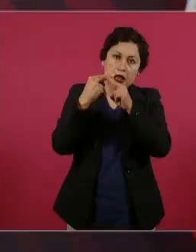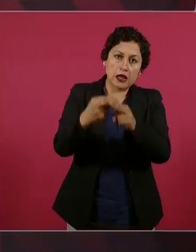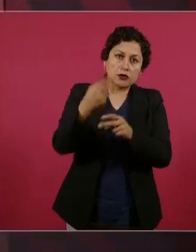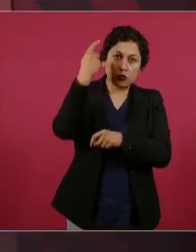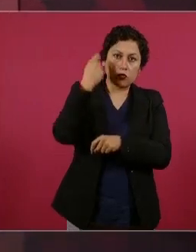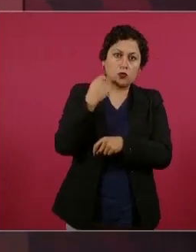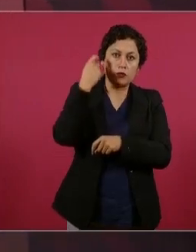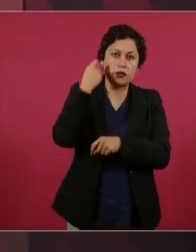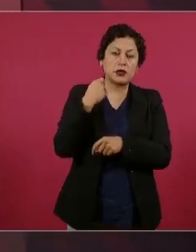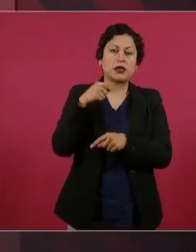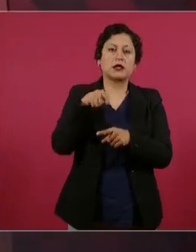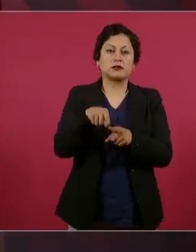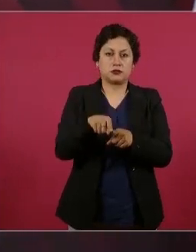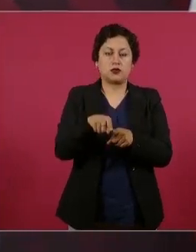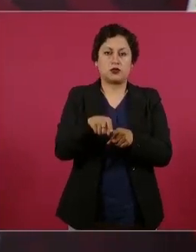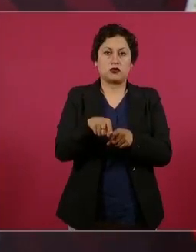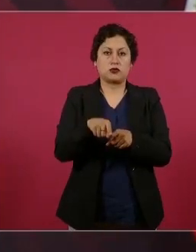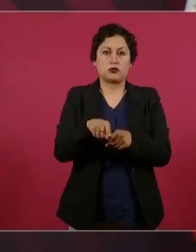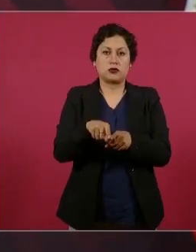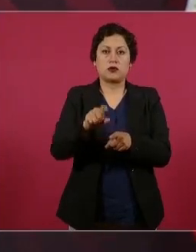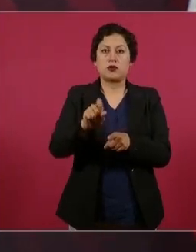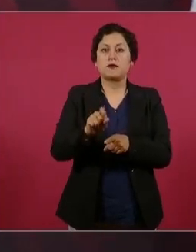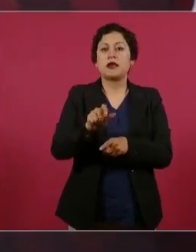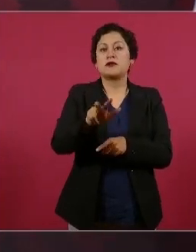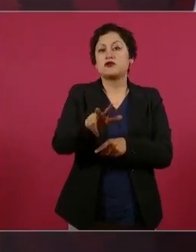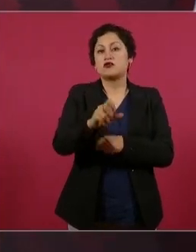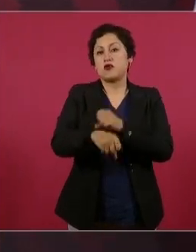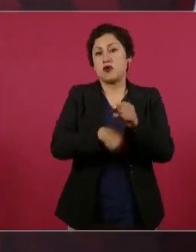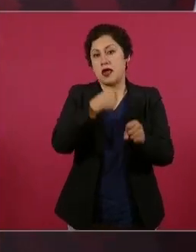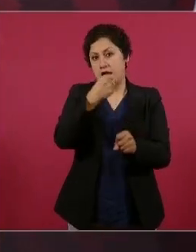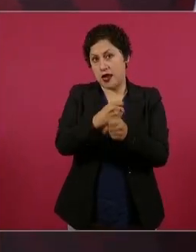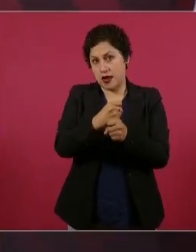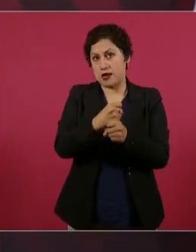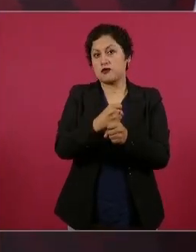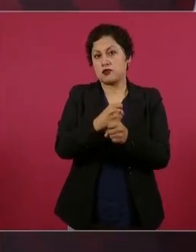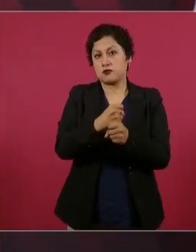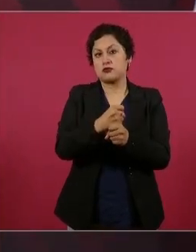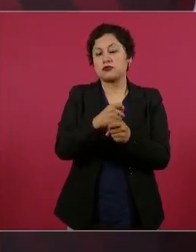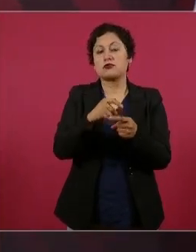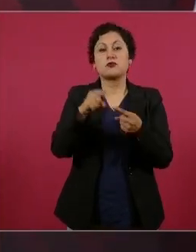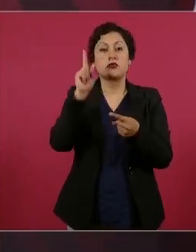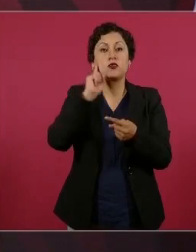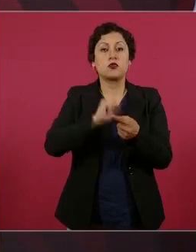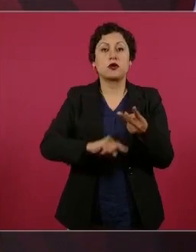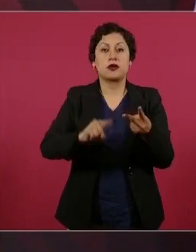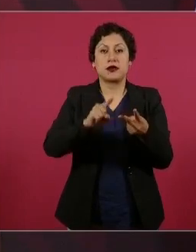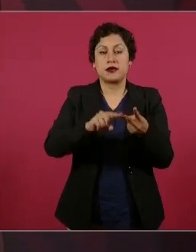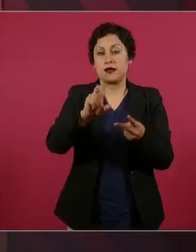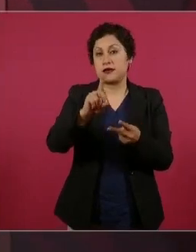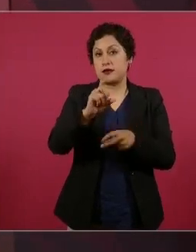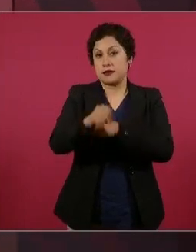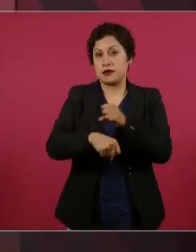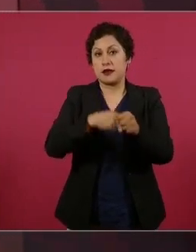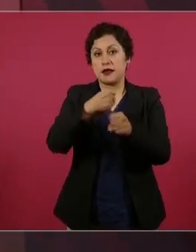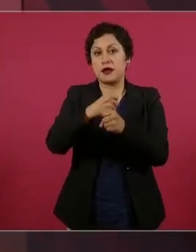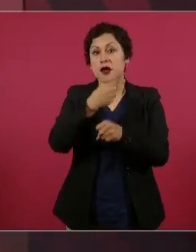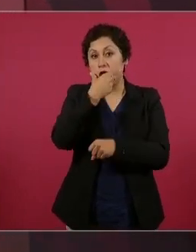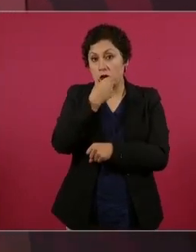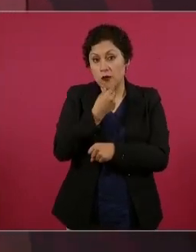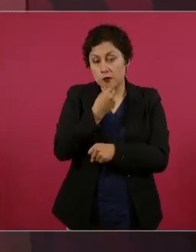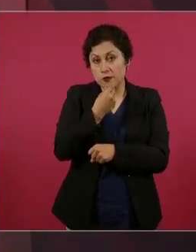prácticamente igual, 28 años de servicio para mujeres, 30 años de servicio para